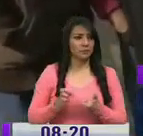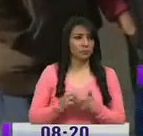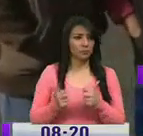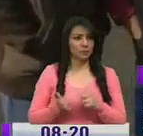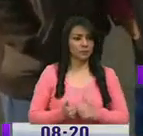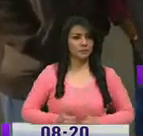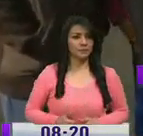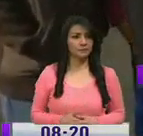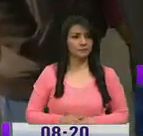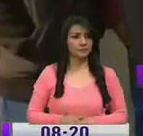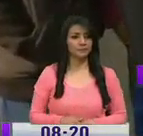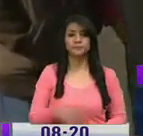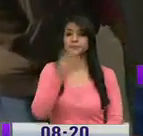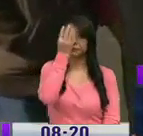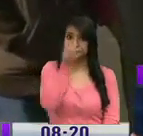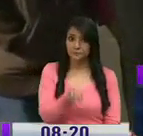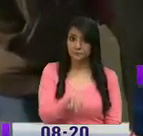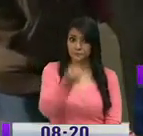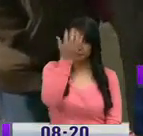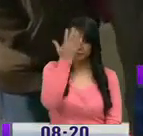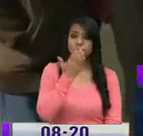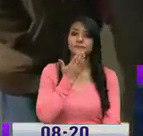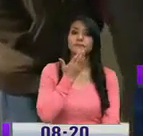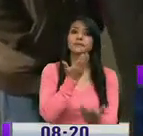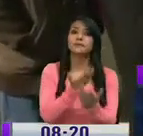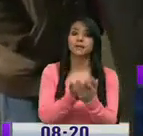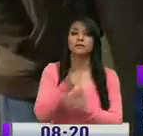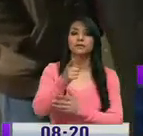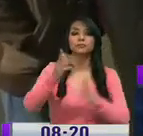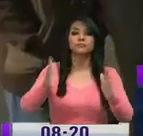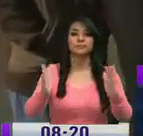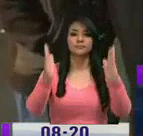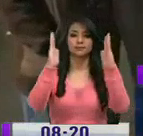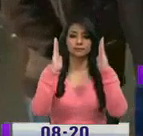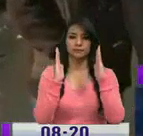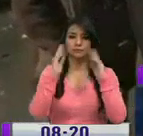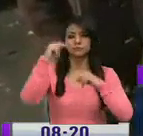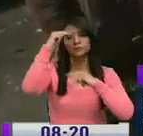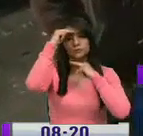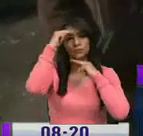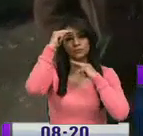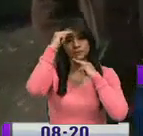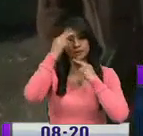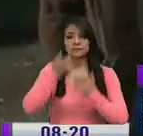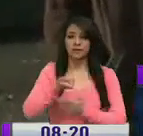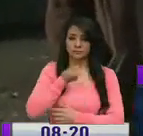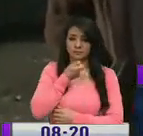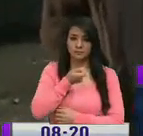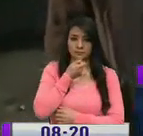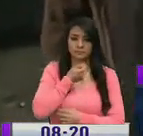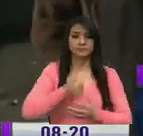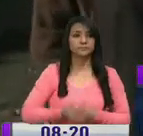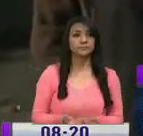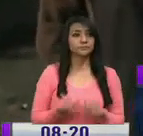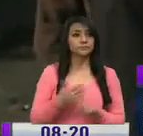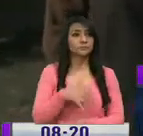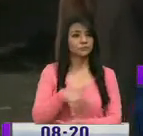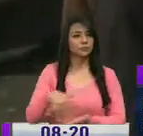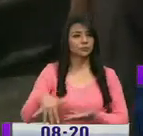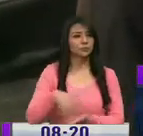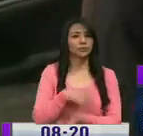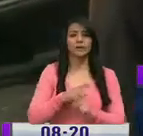días. Buenos días y gracias primeramente por la presencia de ustedes. Nuestra inquietud es que hay